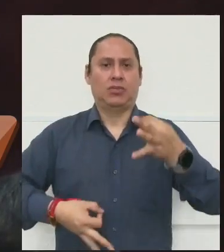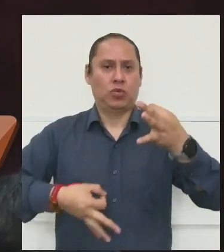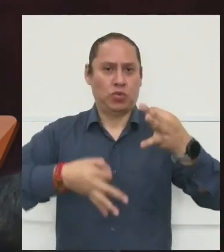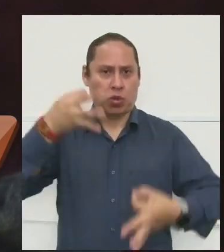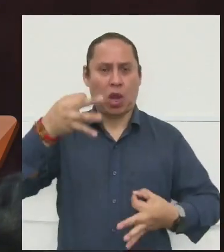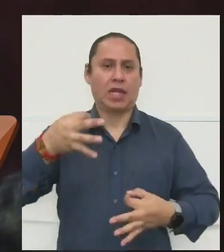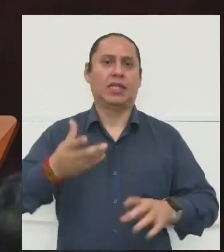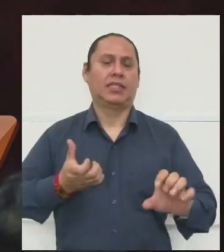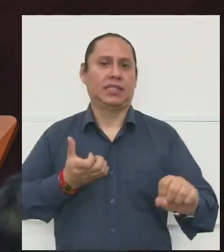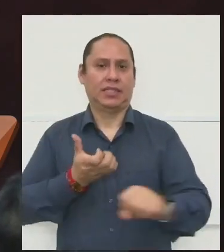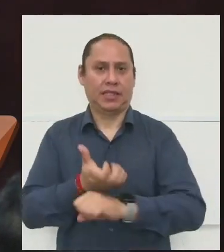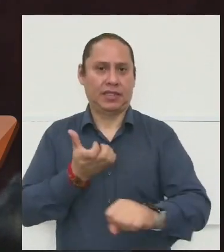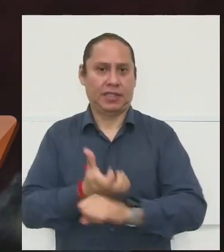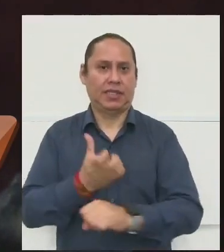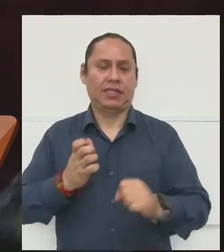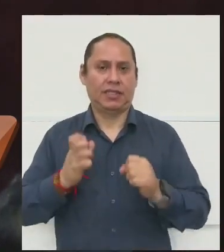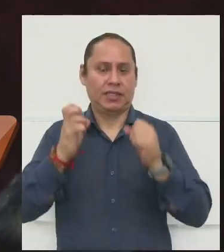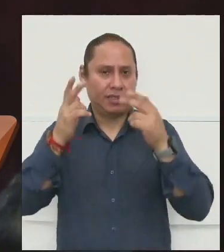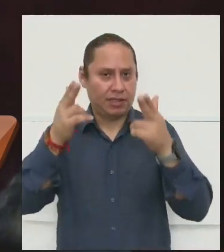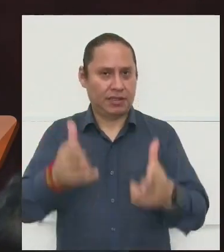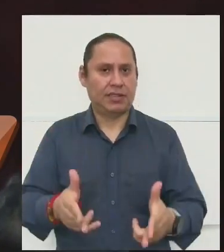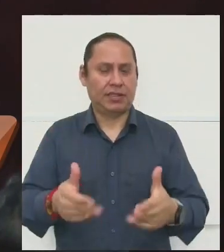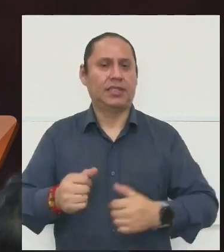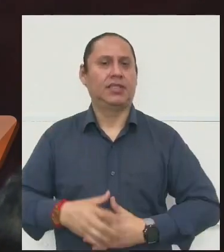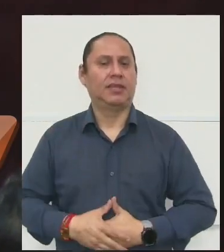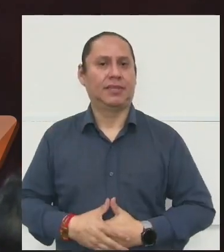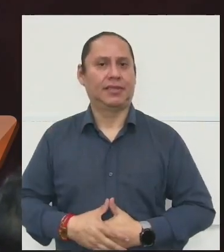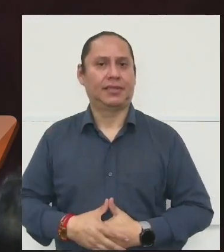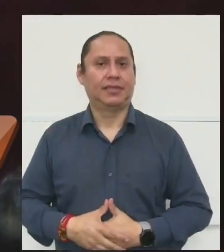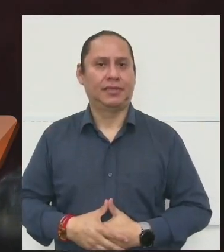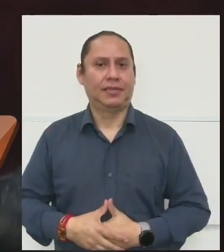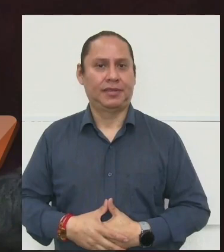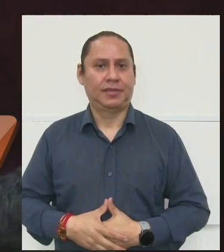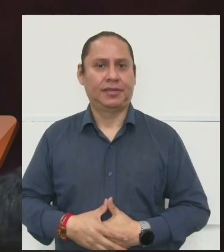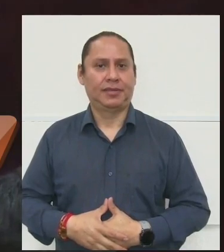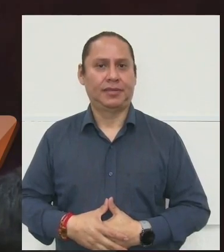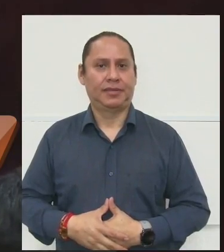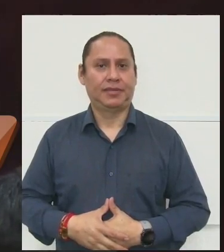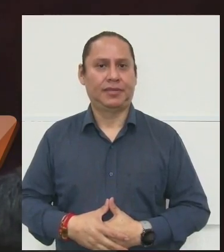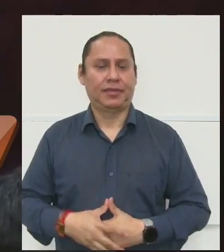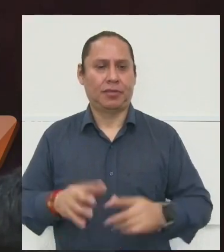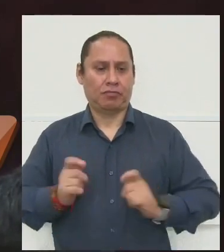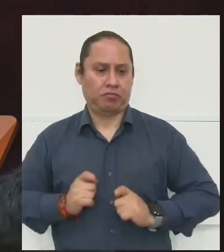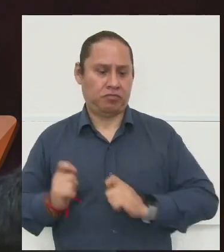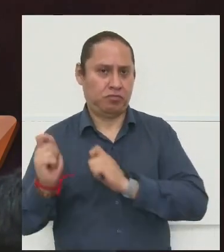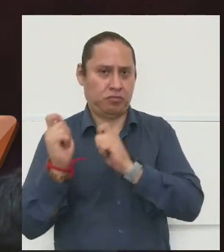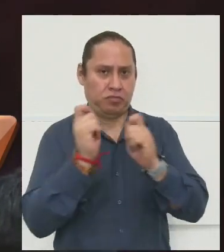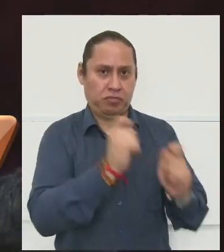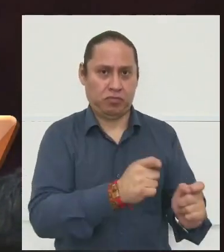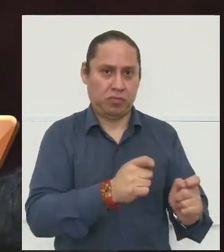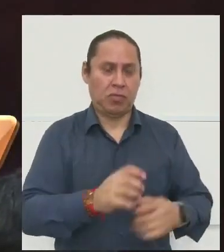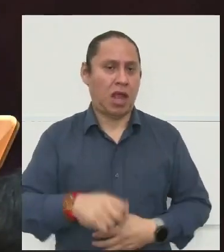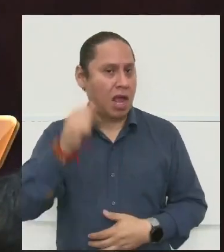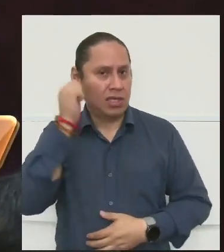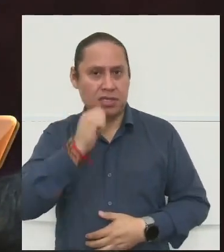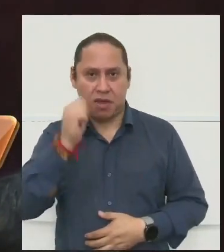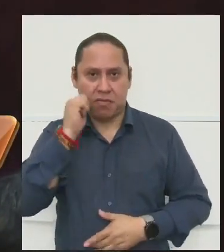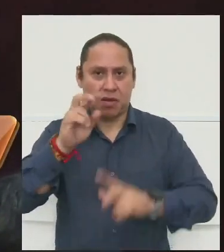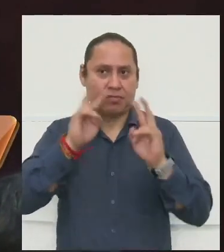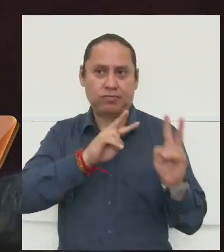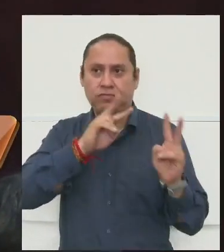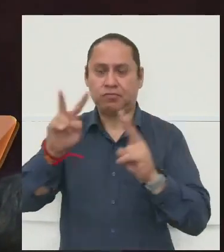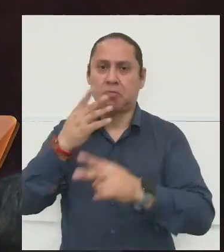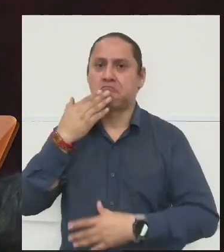coleada del Tribunal Superior de Justicia del Estado de Chiapas que se le ha conferido mirando en todo por el